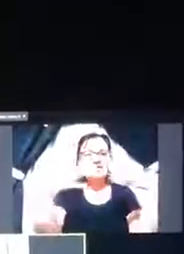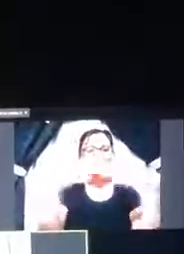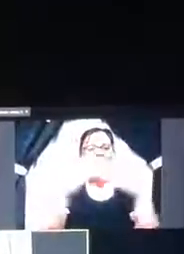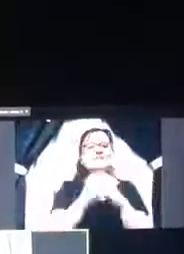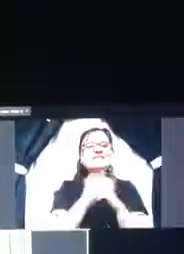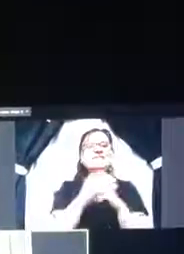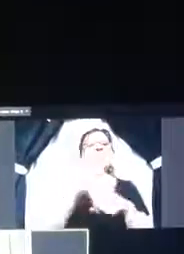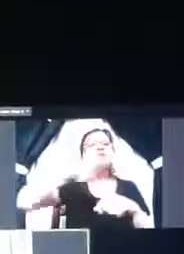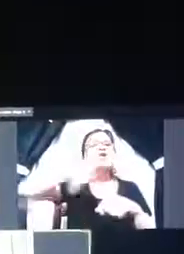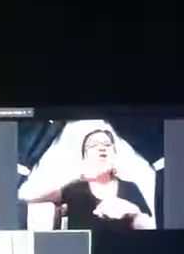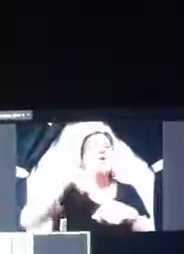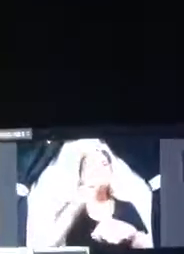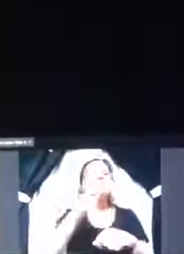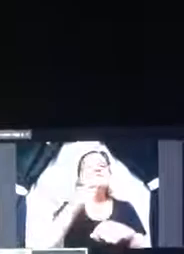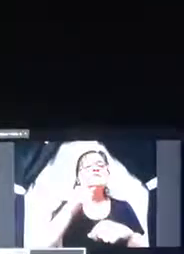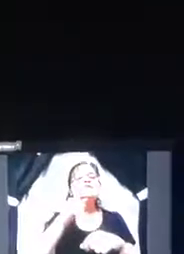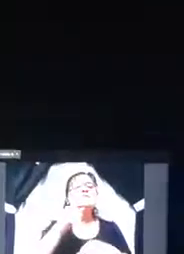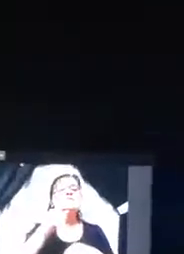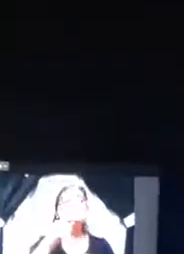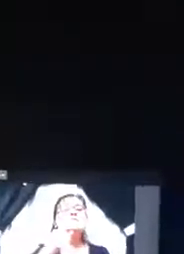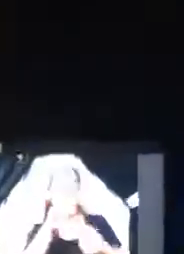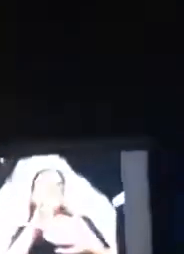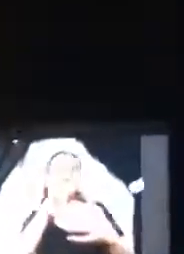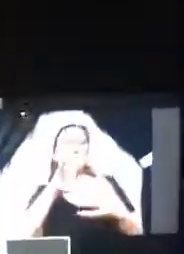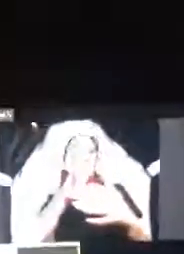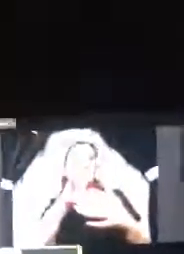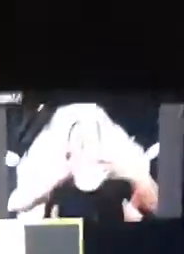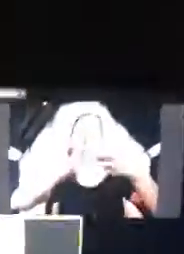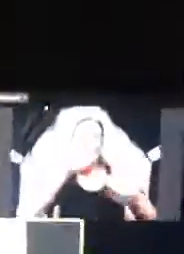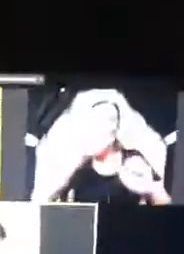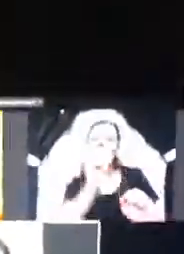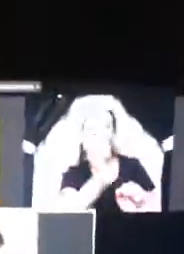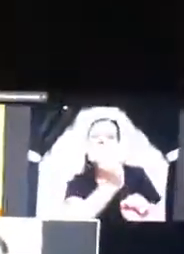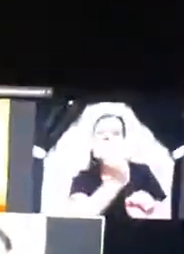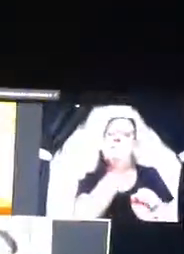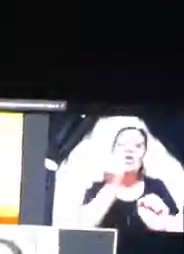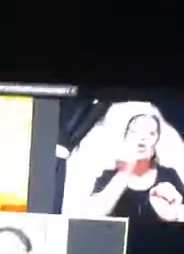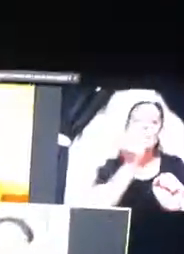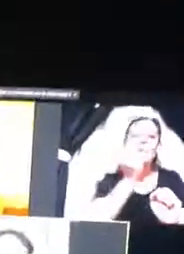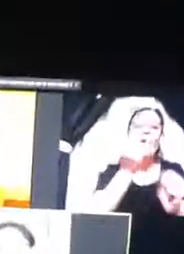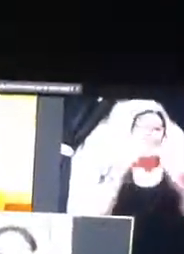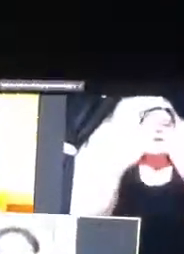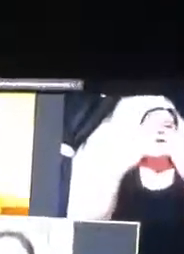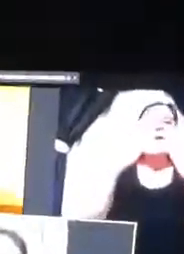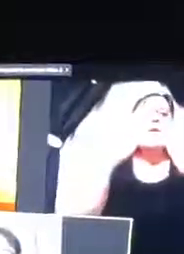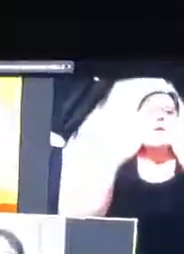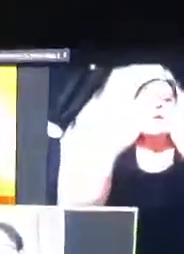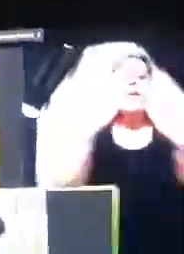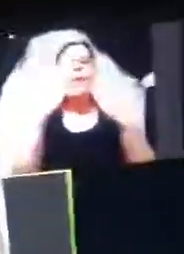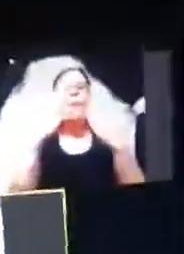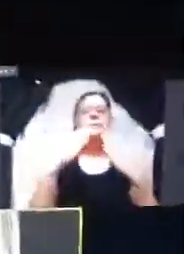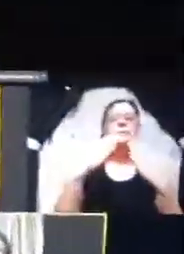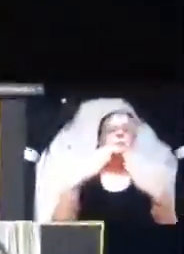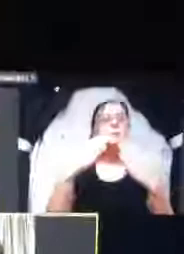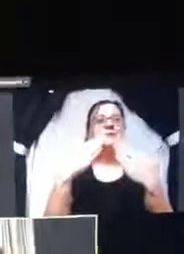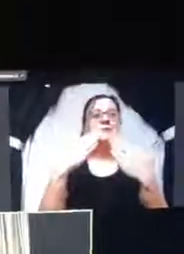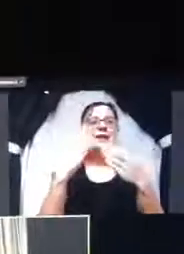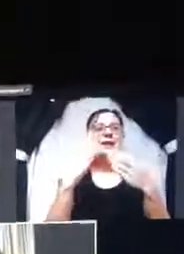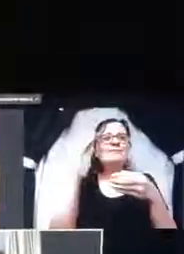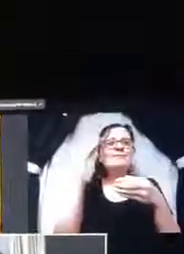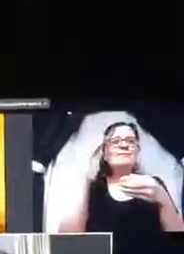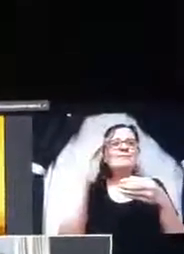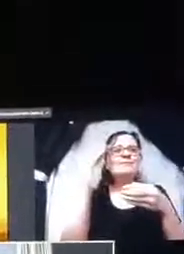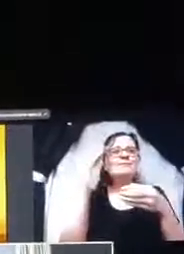Estuvimos tratando de ver cuál sería la mejor forma para poder incluir a